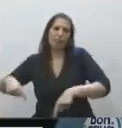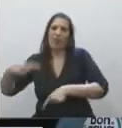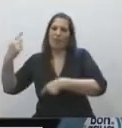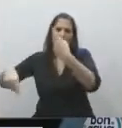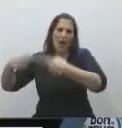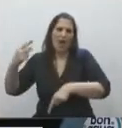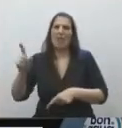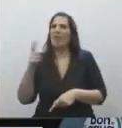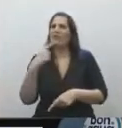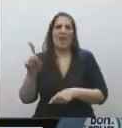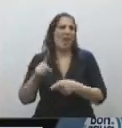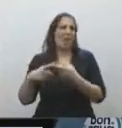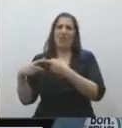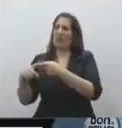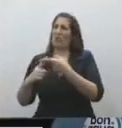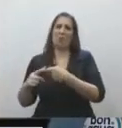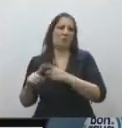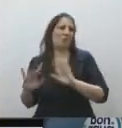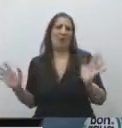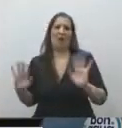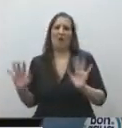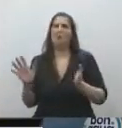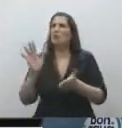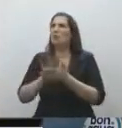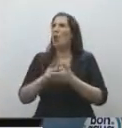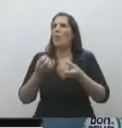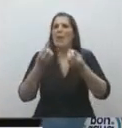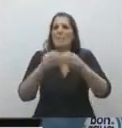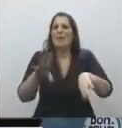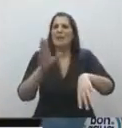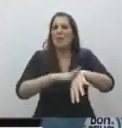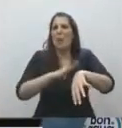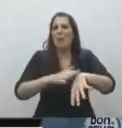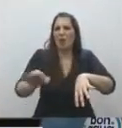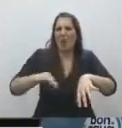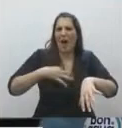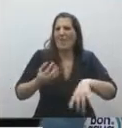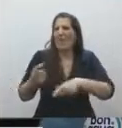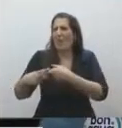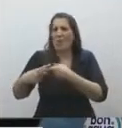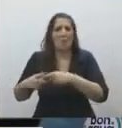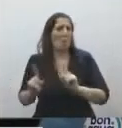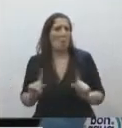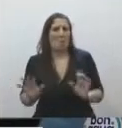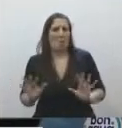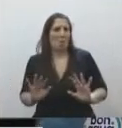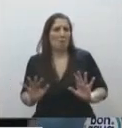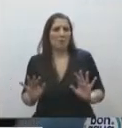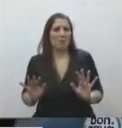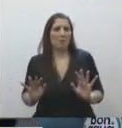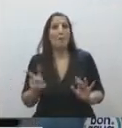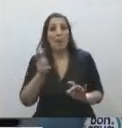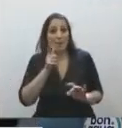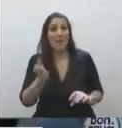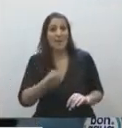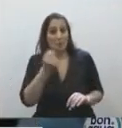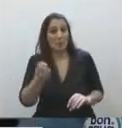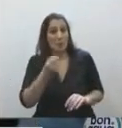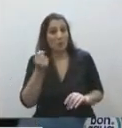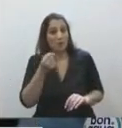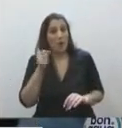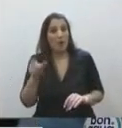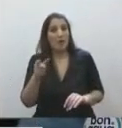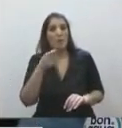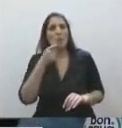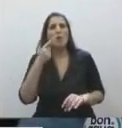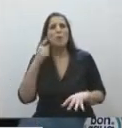pero sí creo, fundamentalmente creo en la gente, y nuestra patria tiene las potencialidades como para salir adelante. Yo